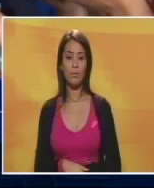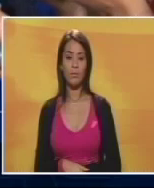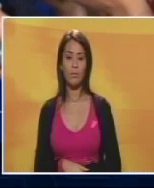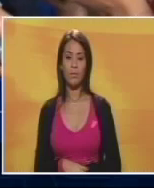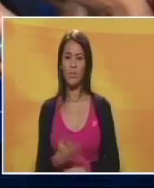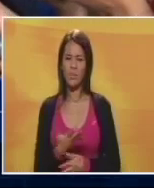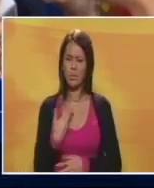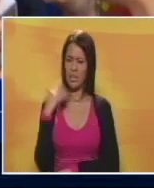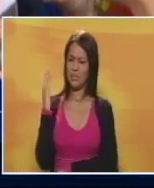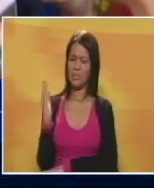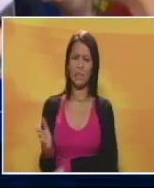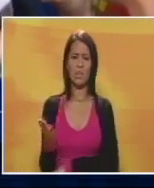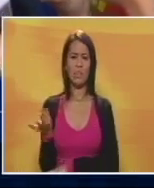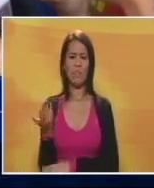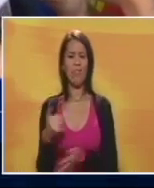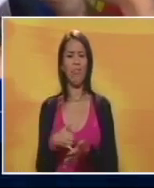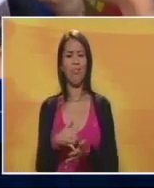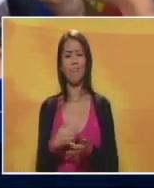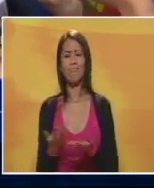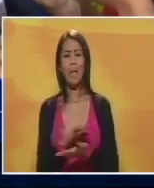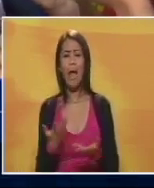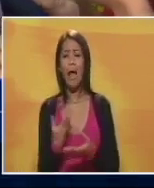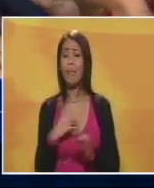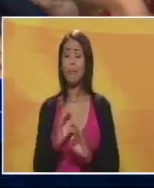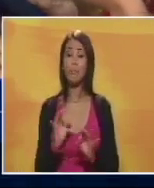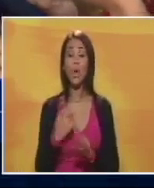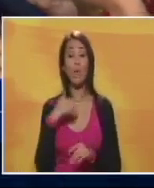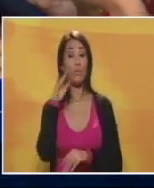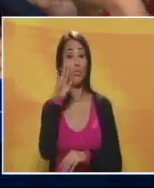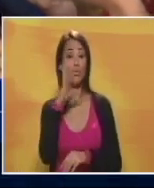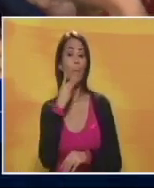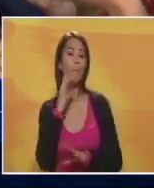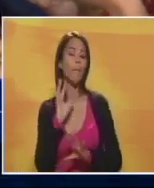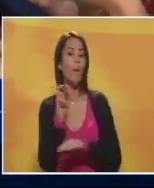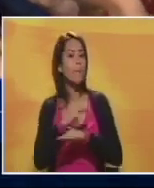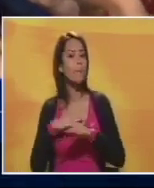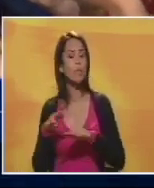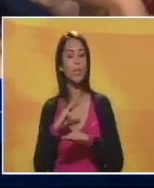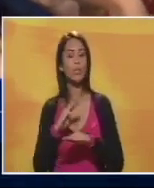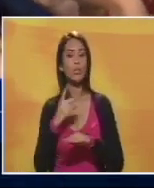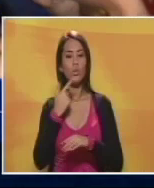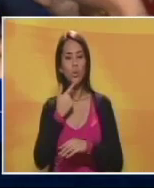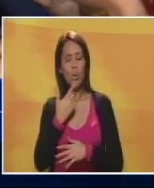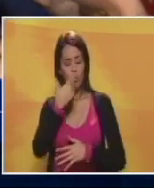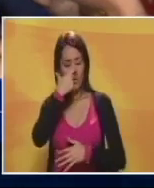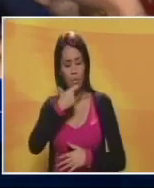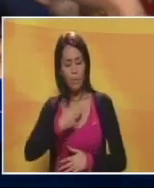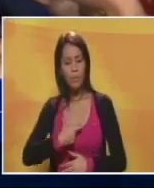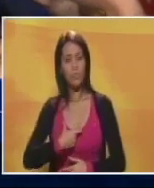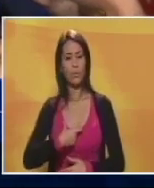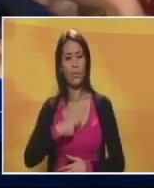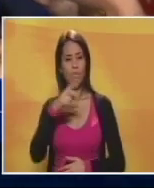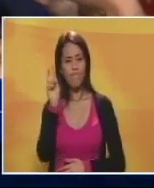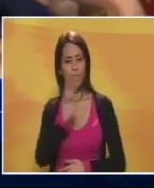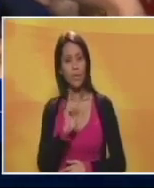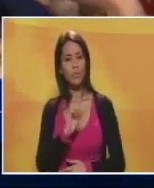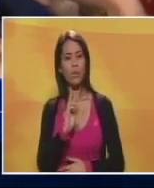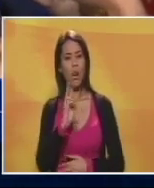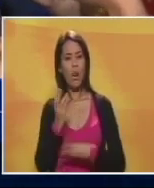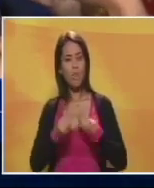absolutamente estériles. Yo en el futuro, algún día no seré ministro y me reservaré como ciudadano venezolano de